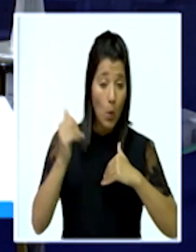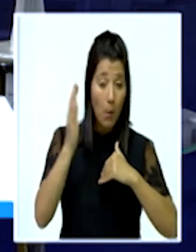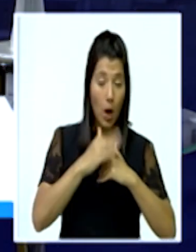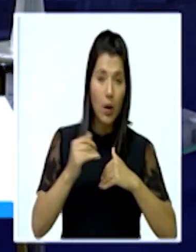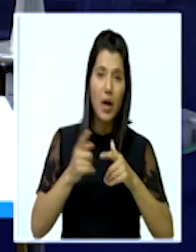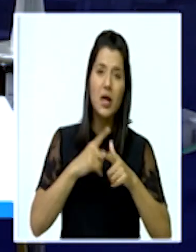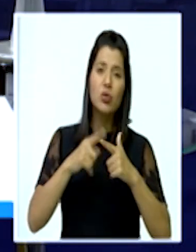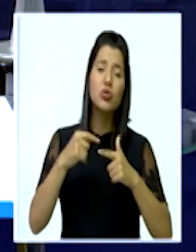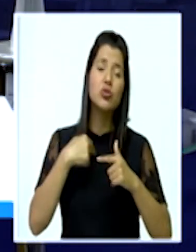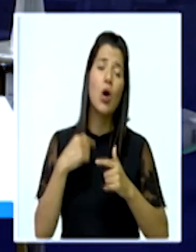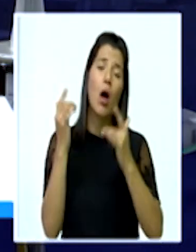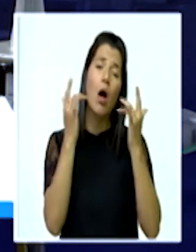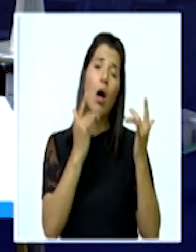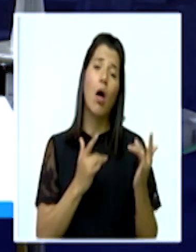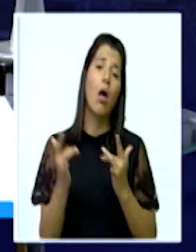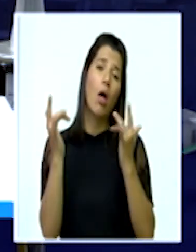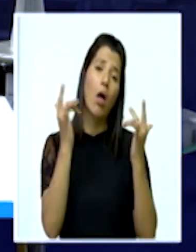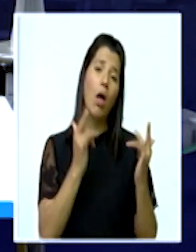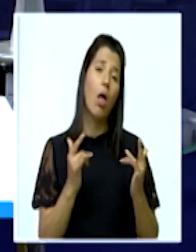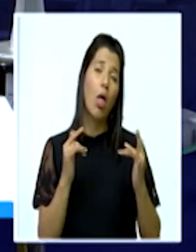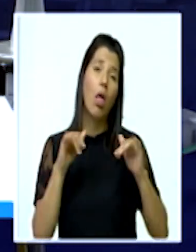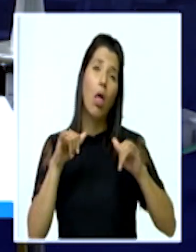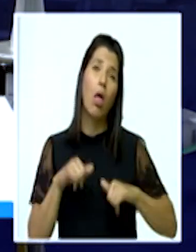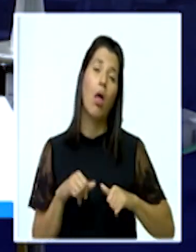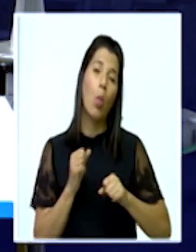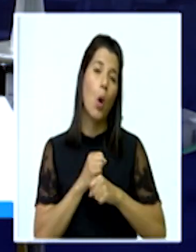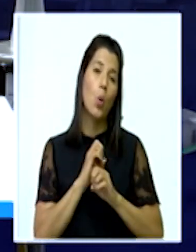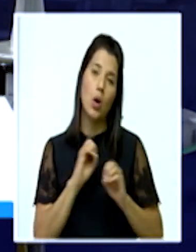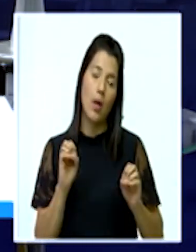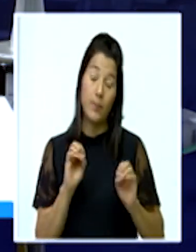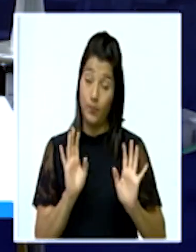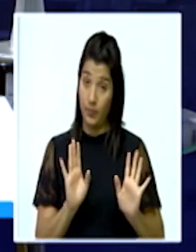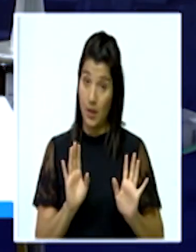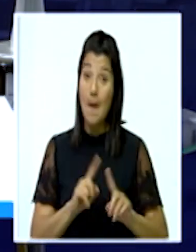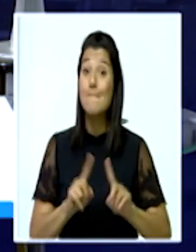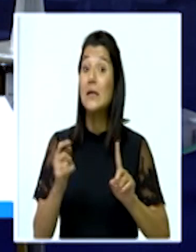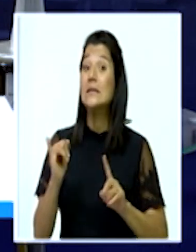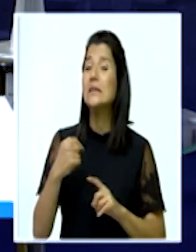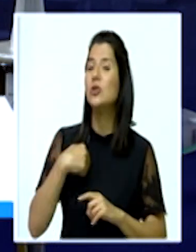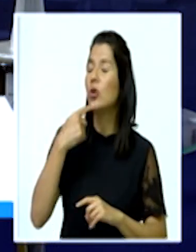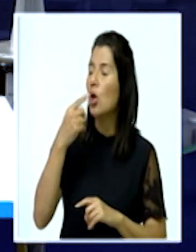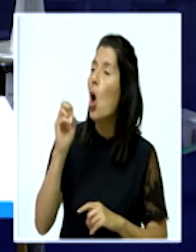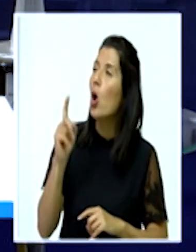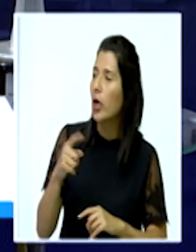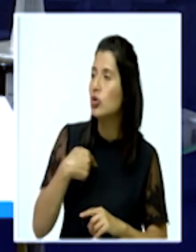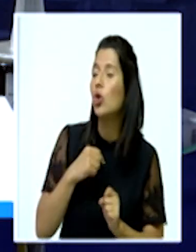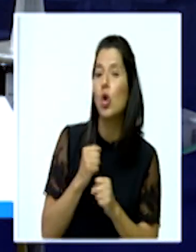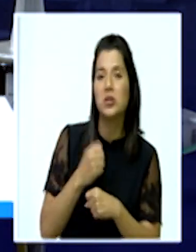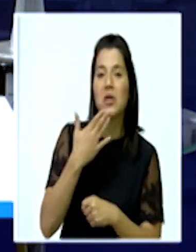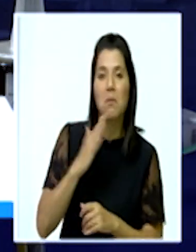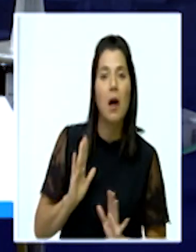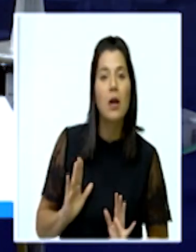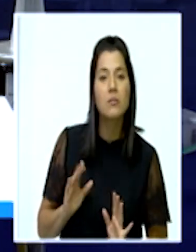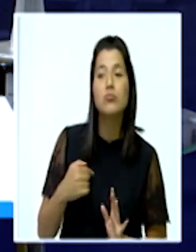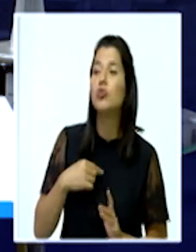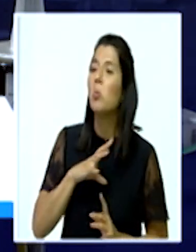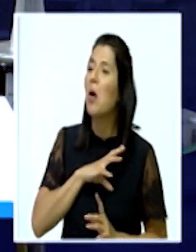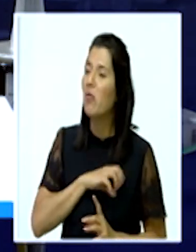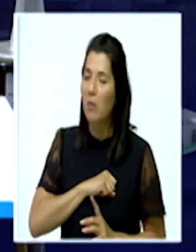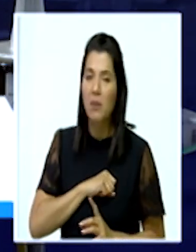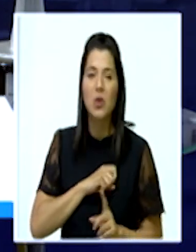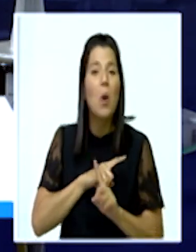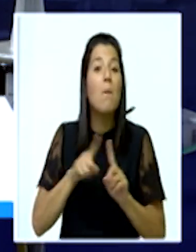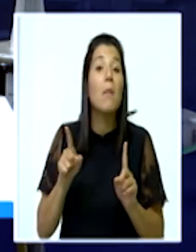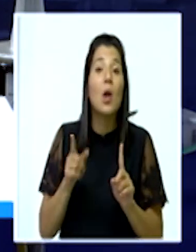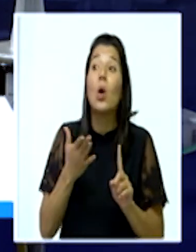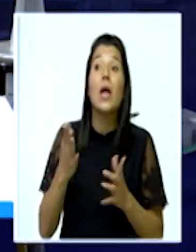de la victimización y no hago nada. En cambio, si yo digo, bueno, ok, me da culpa, lo hice mal, me arrepiento de eso, pero